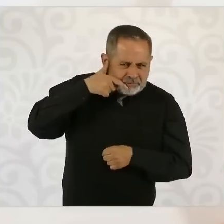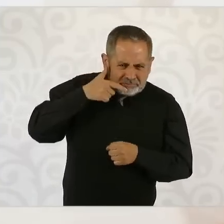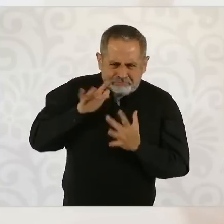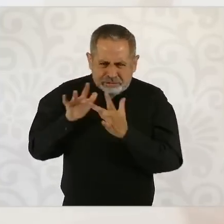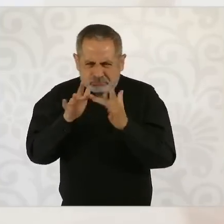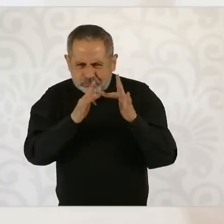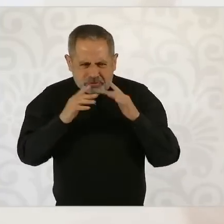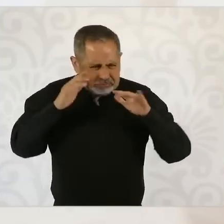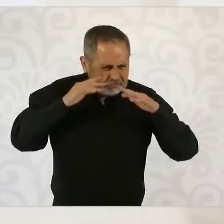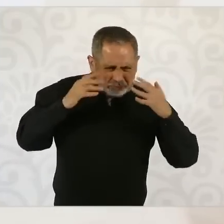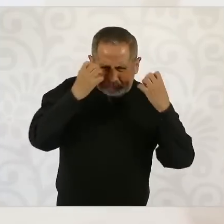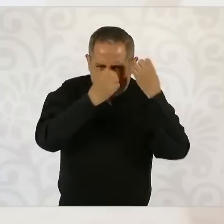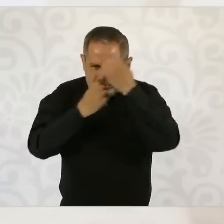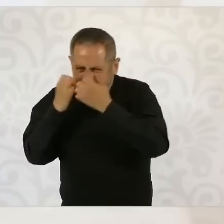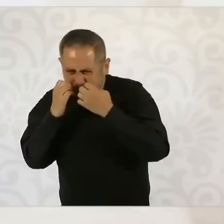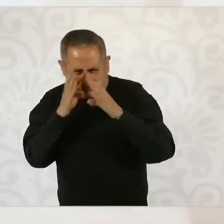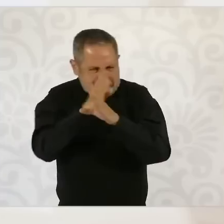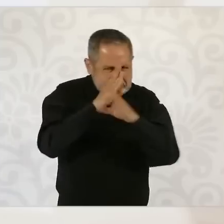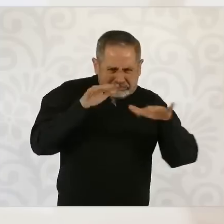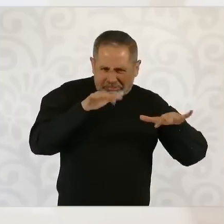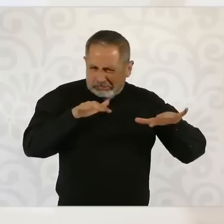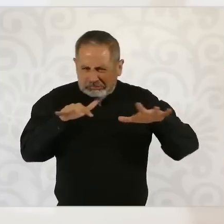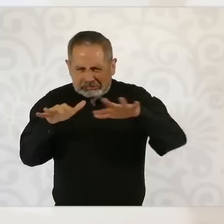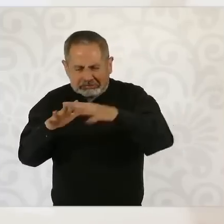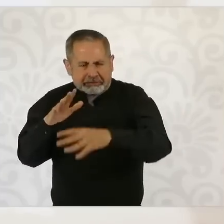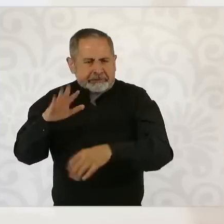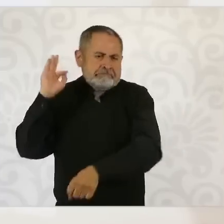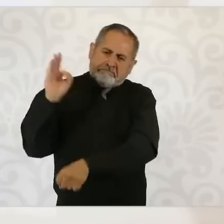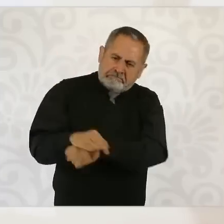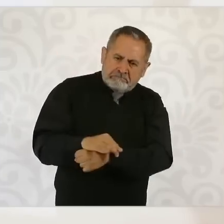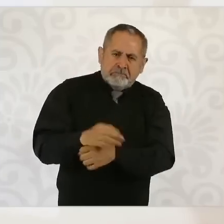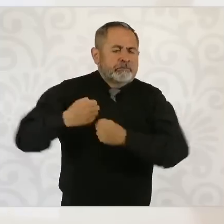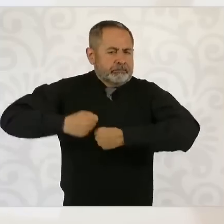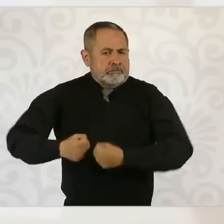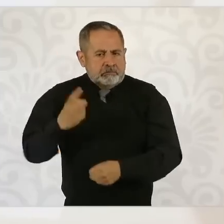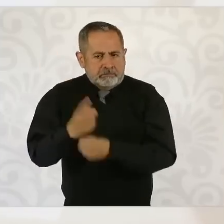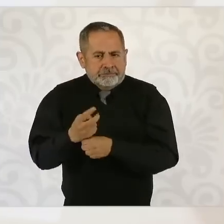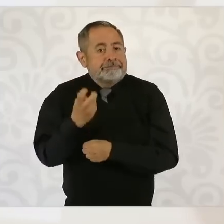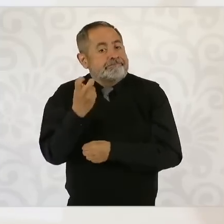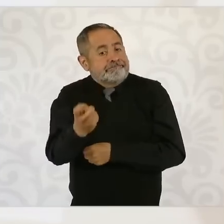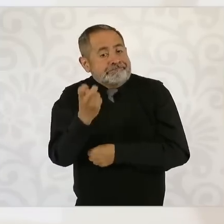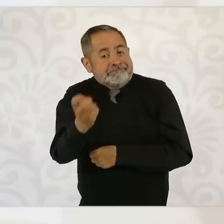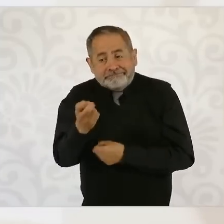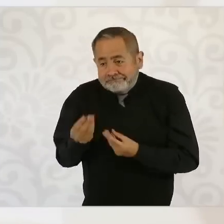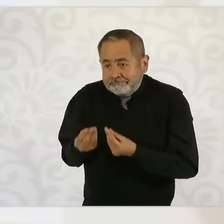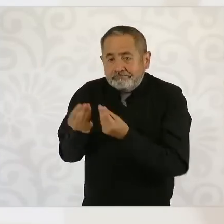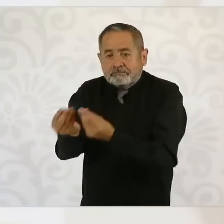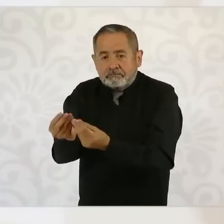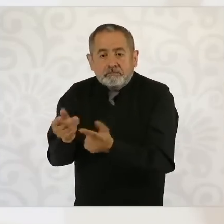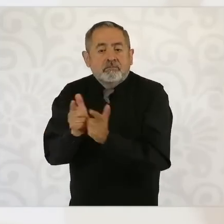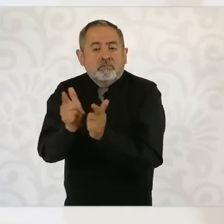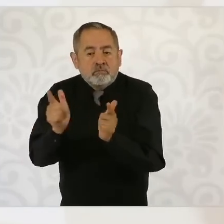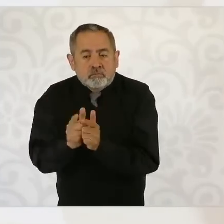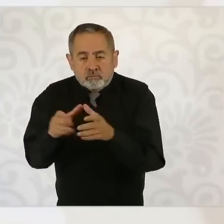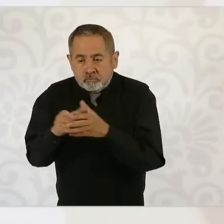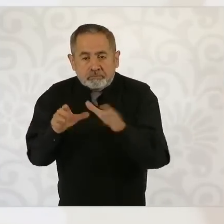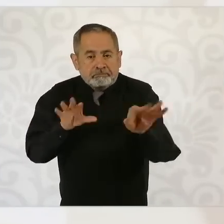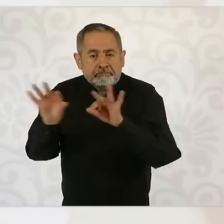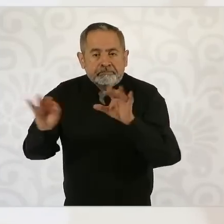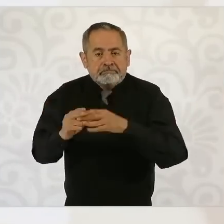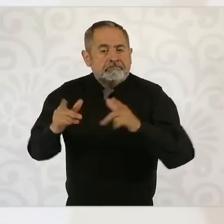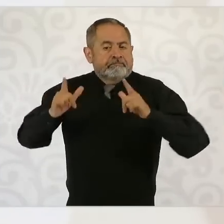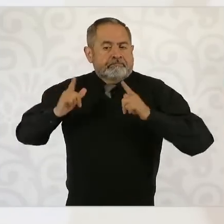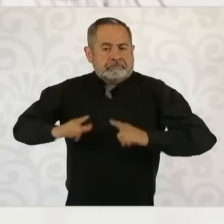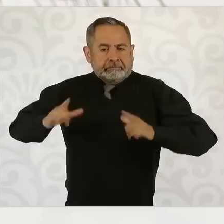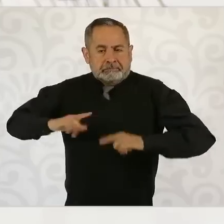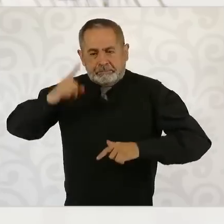mexicanos. Y se está fortaleciendo la Secretaría para tener pues este grupo de agentes de investigación